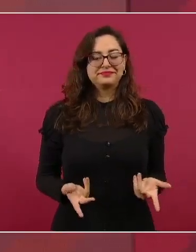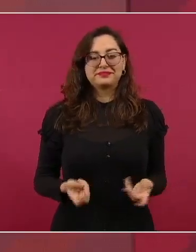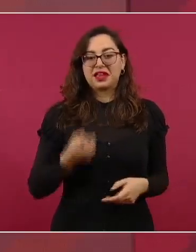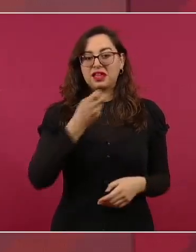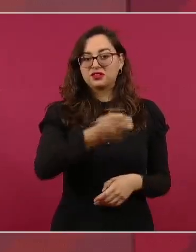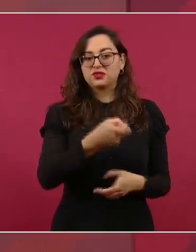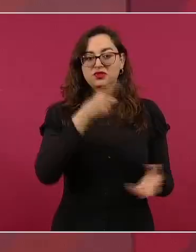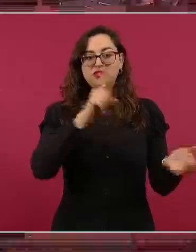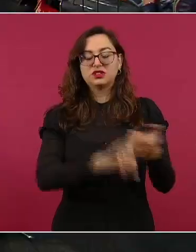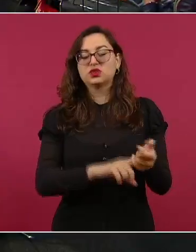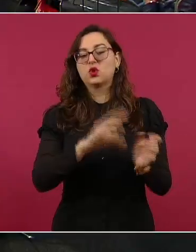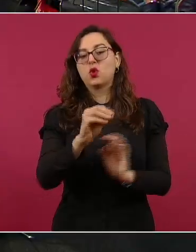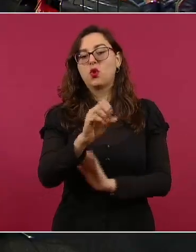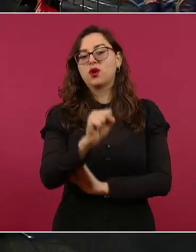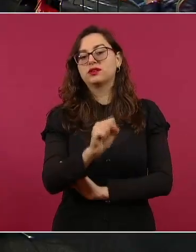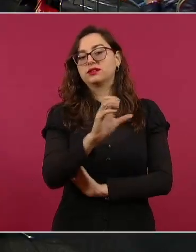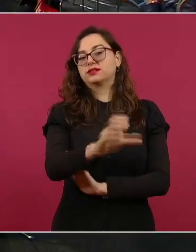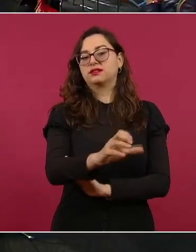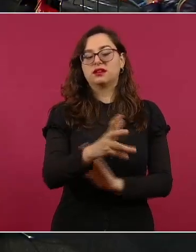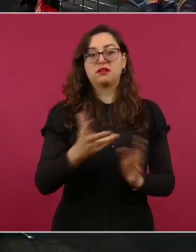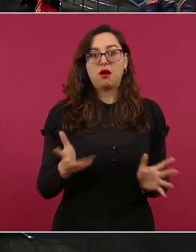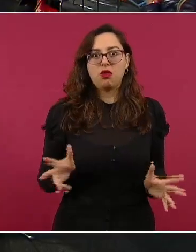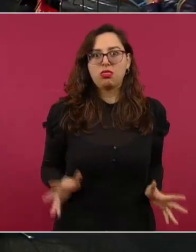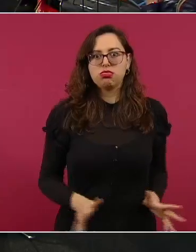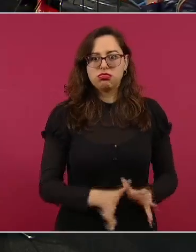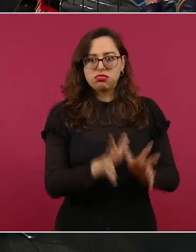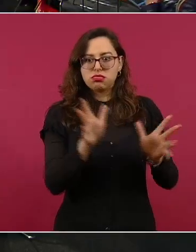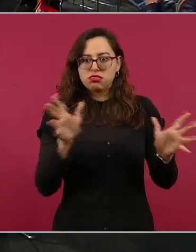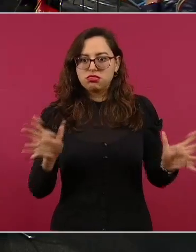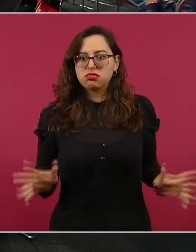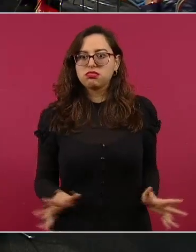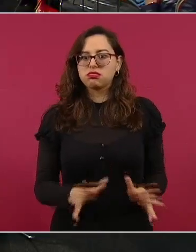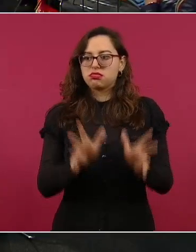civil. Y todos